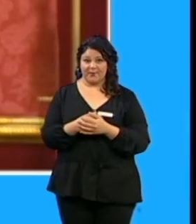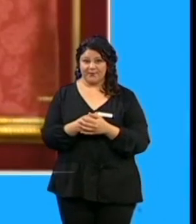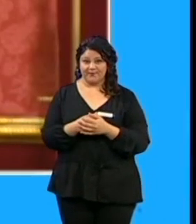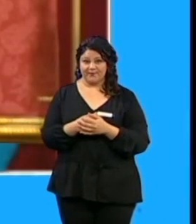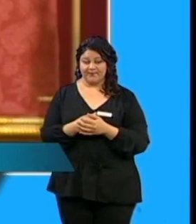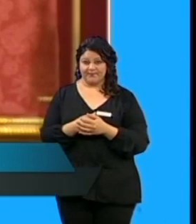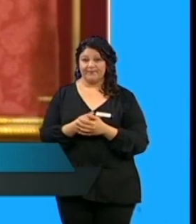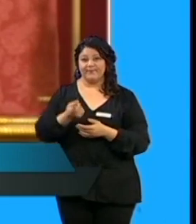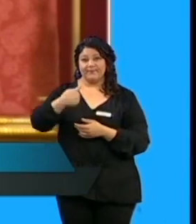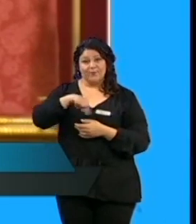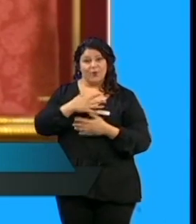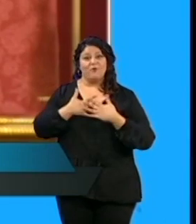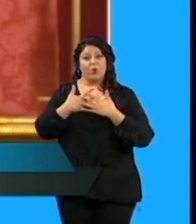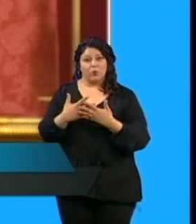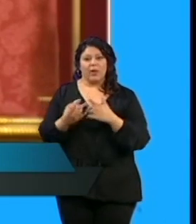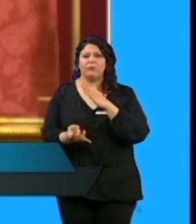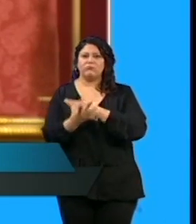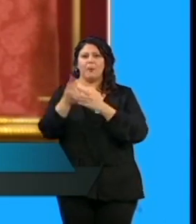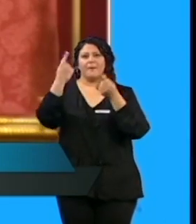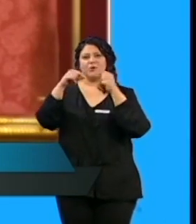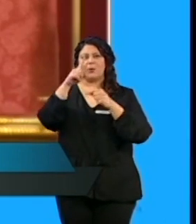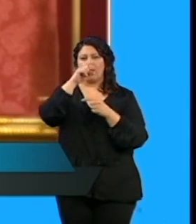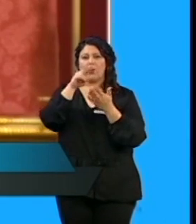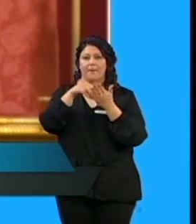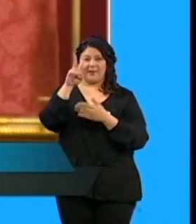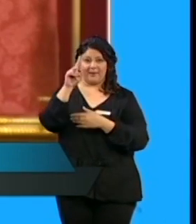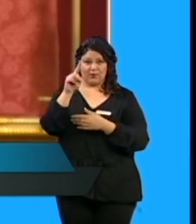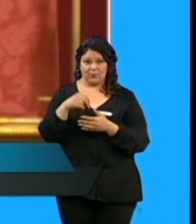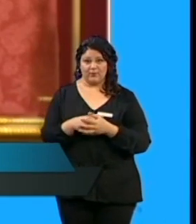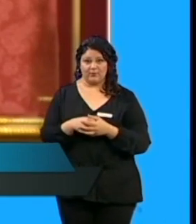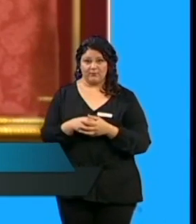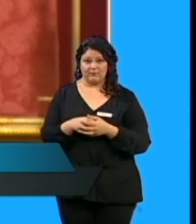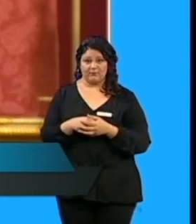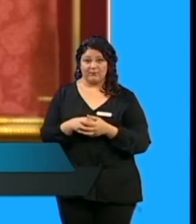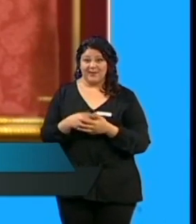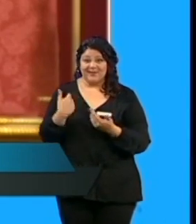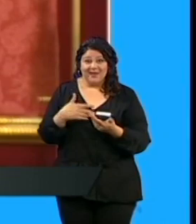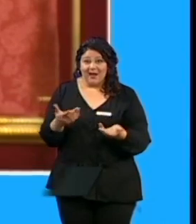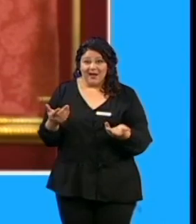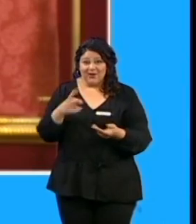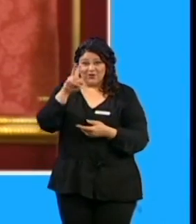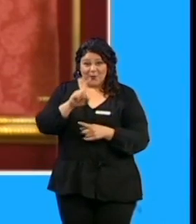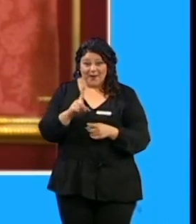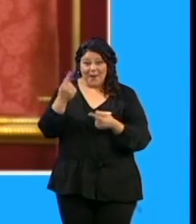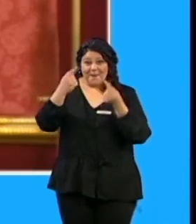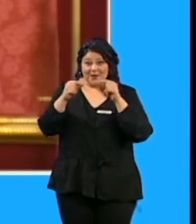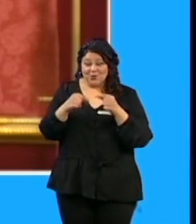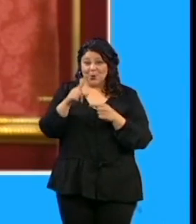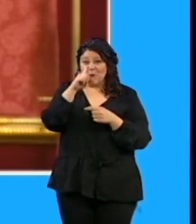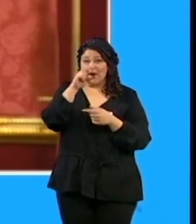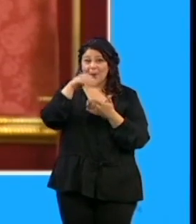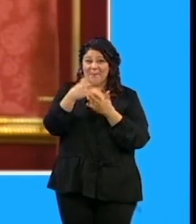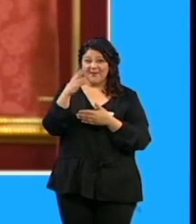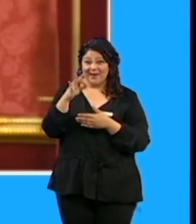nuestra voluntad de sacar adelante un presupuesto de 2021. Todo ha saltado por los aires y ya no sirve. Ese presupuesto de 2020 tenemos